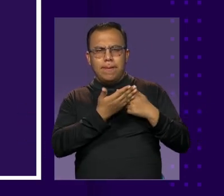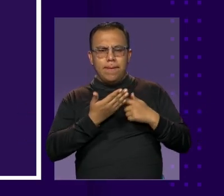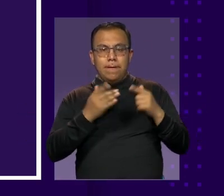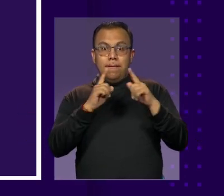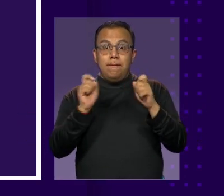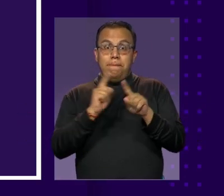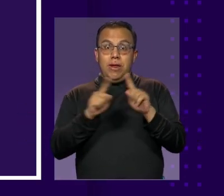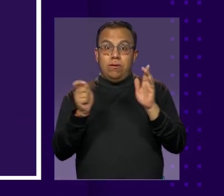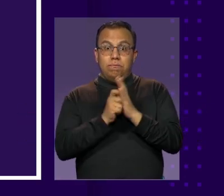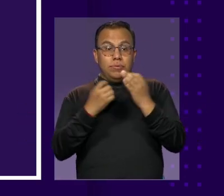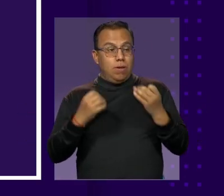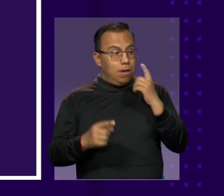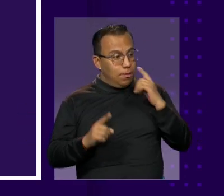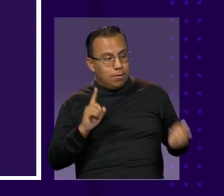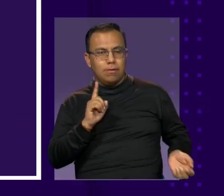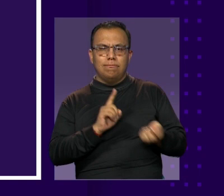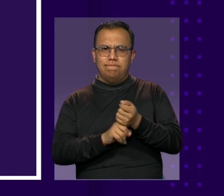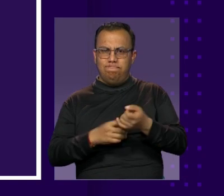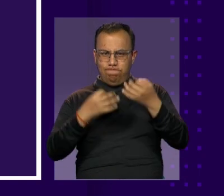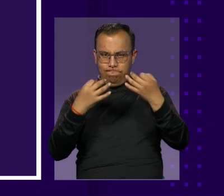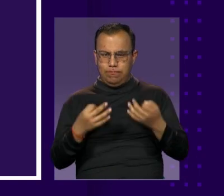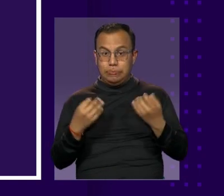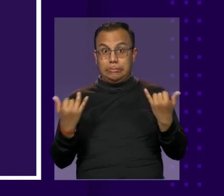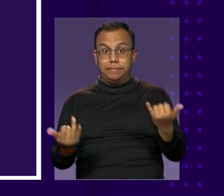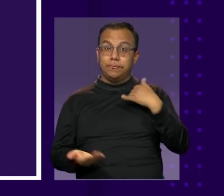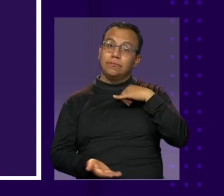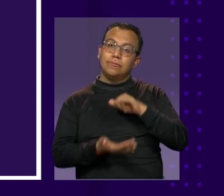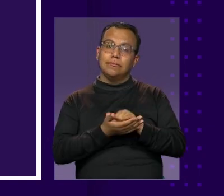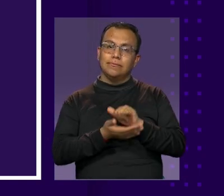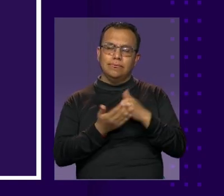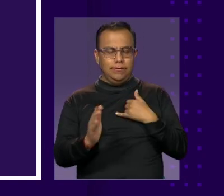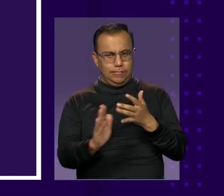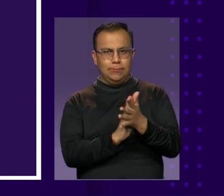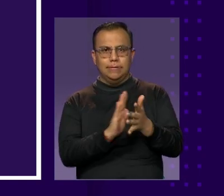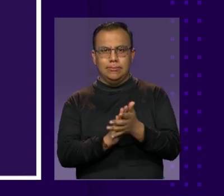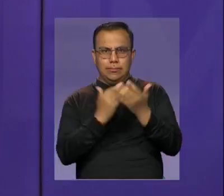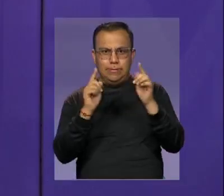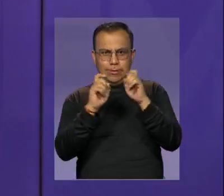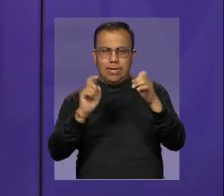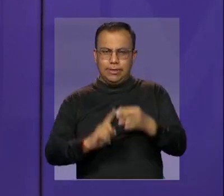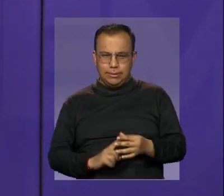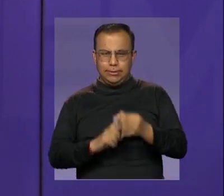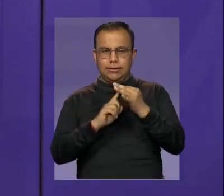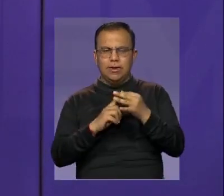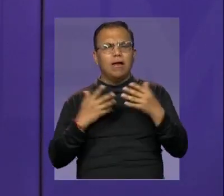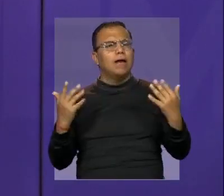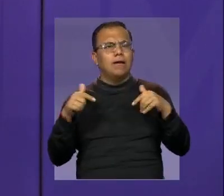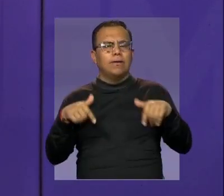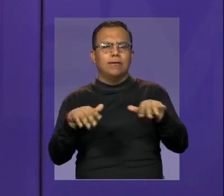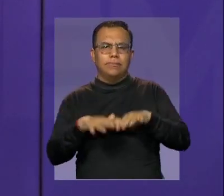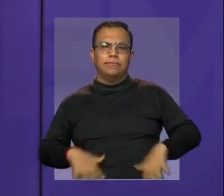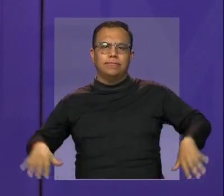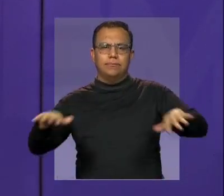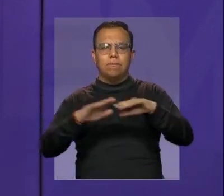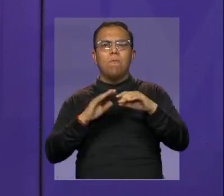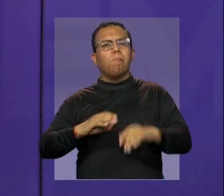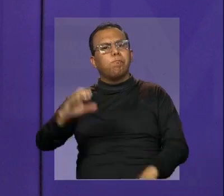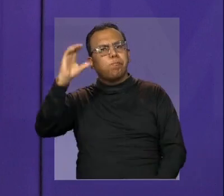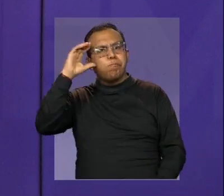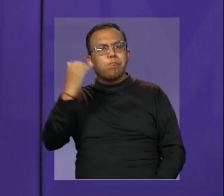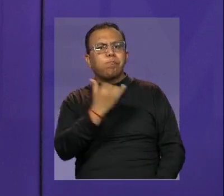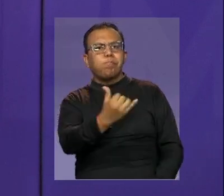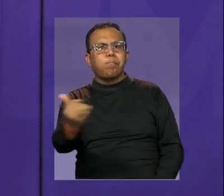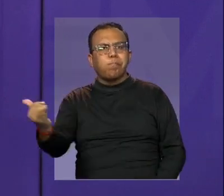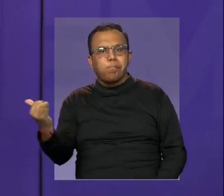sin embargo, no se han logrado las mayorías. Es por ello que hoy vamos a hacer un cubrimiento especial sobre lo que sucede en este momento en